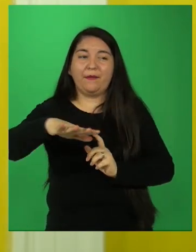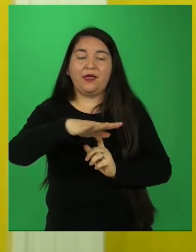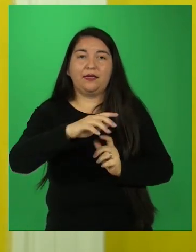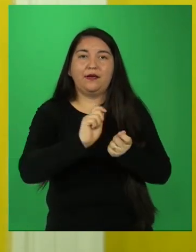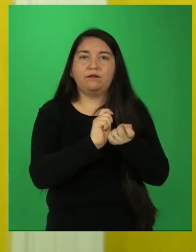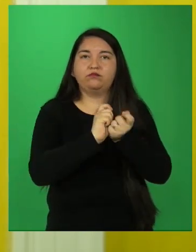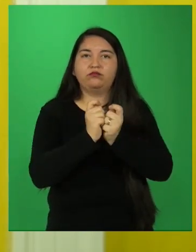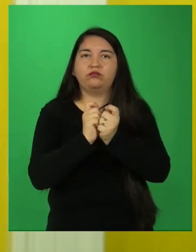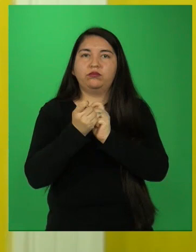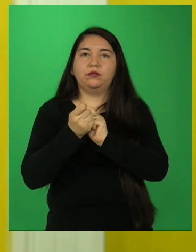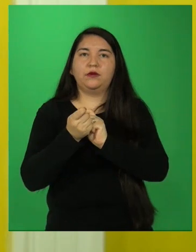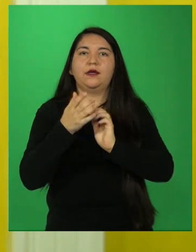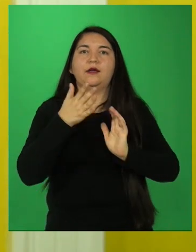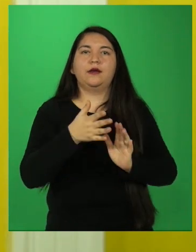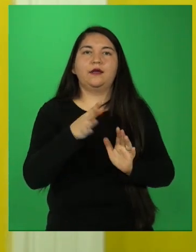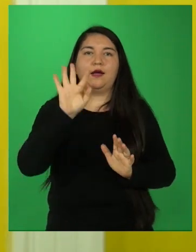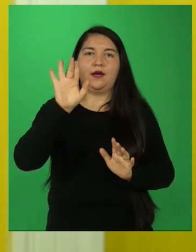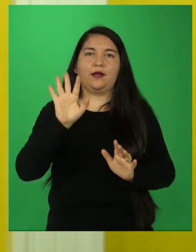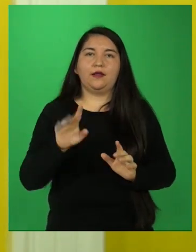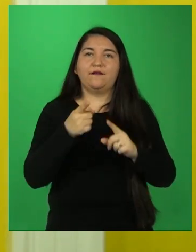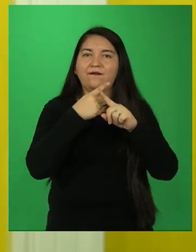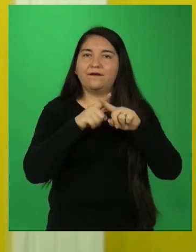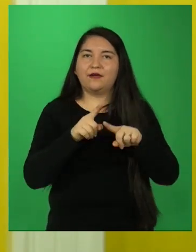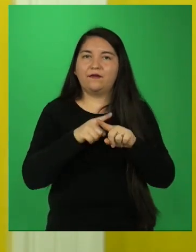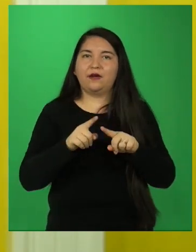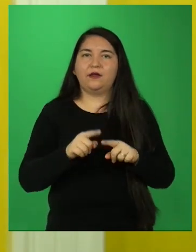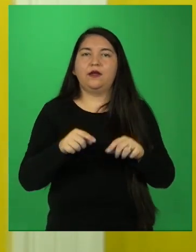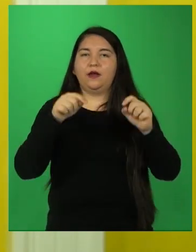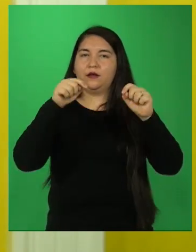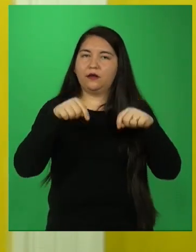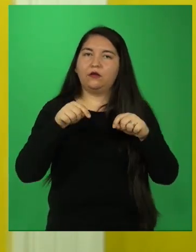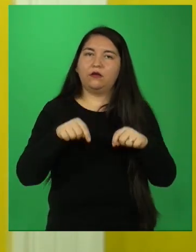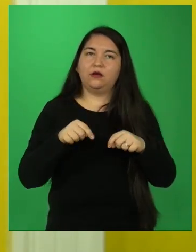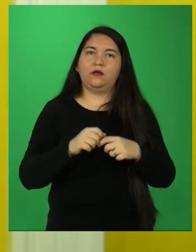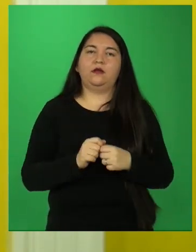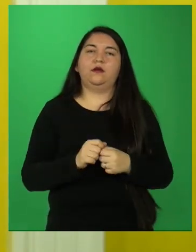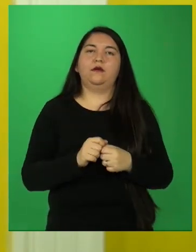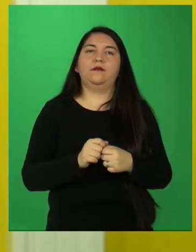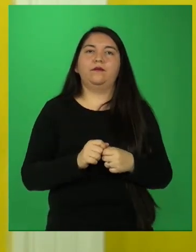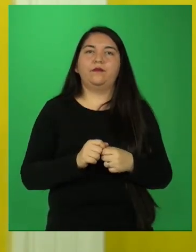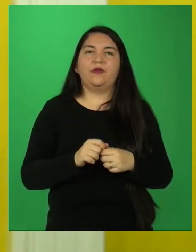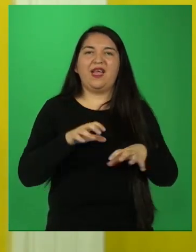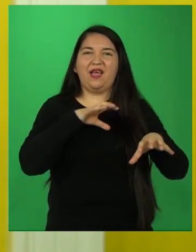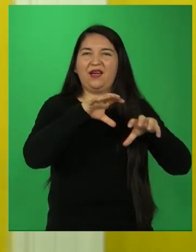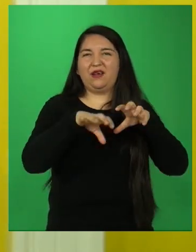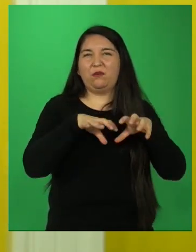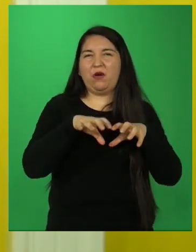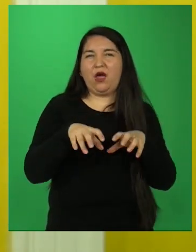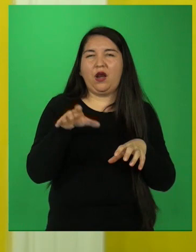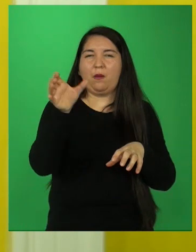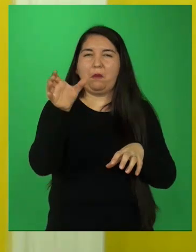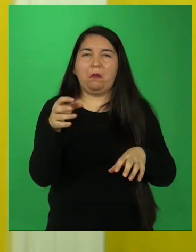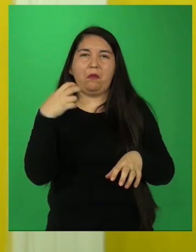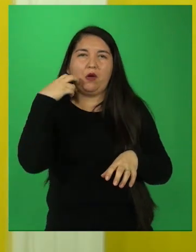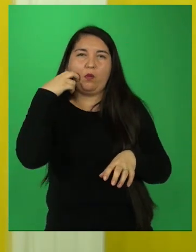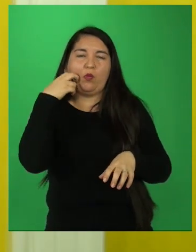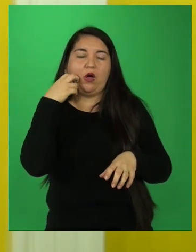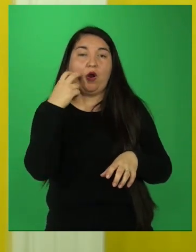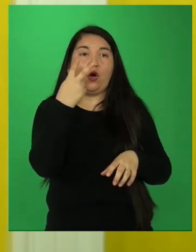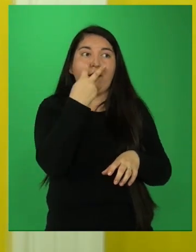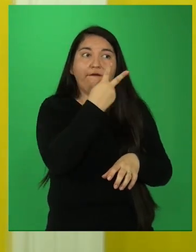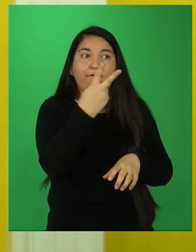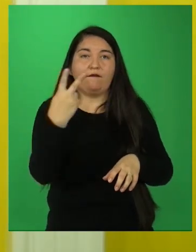fueron obteniendo diferentes características hasta tener lo que es hoy en día animales, humanos, todo lo que nosotros podemos